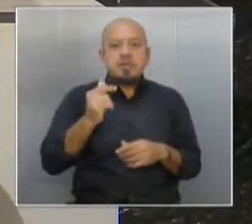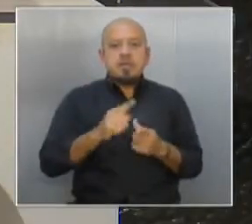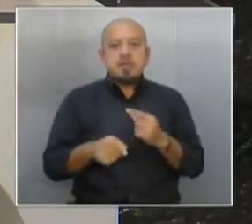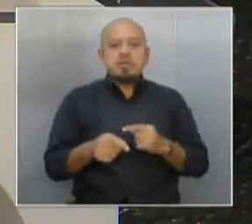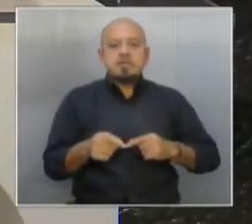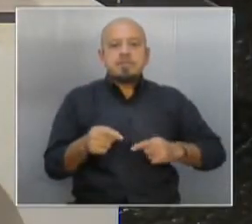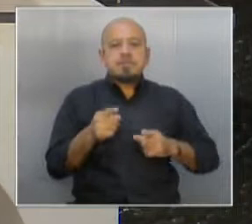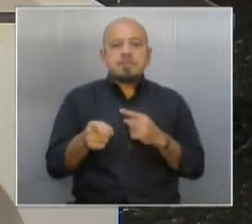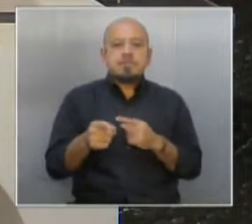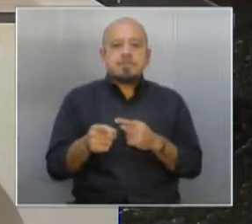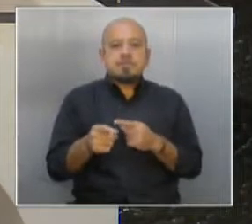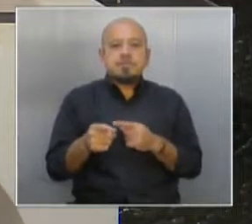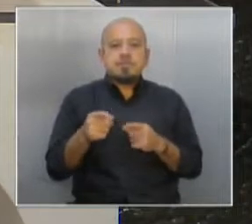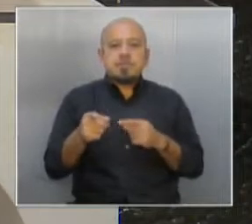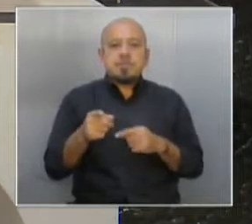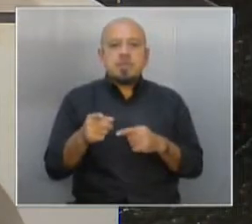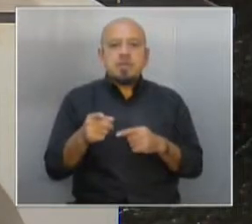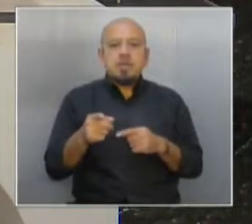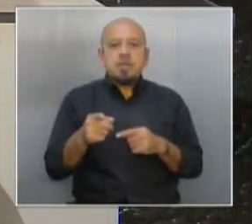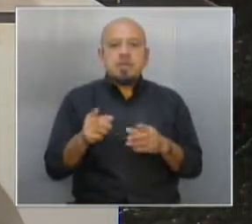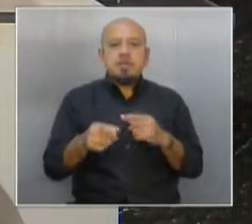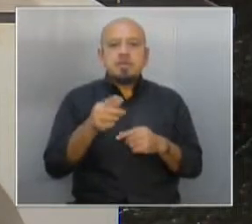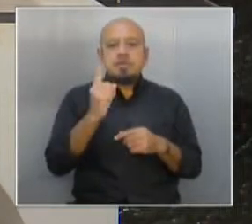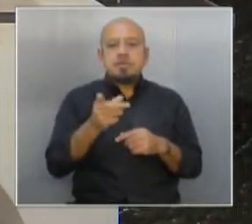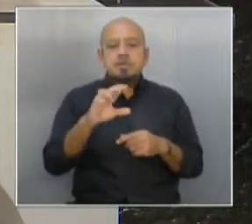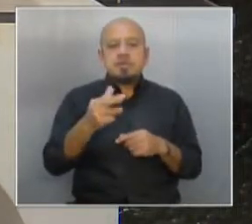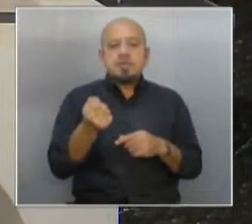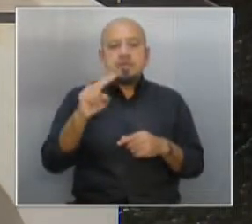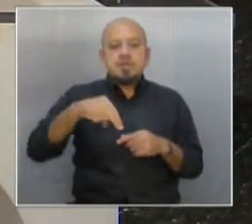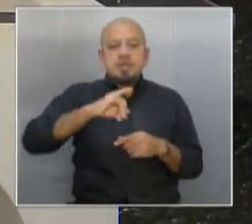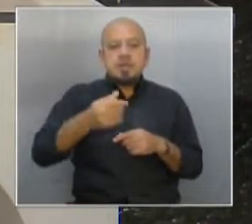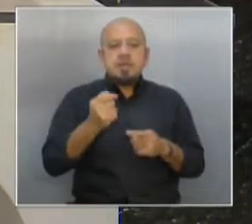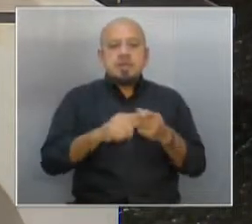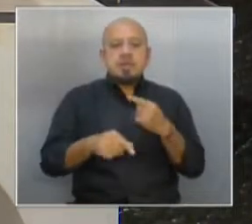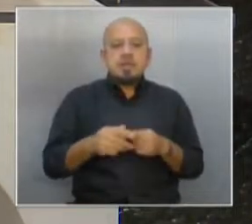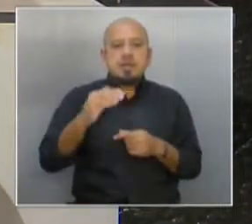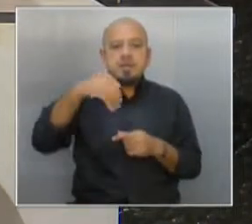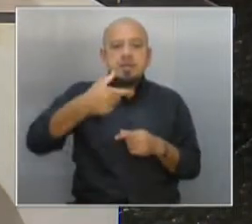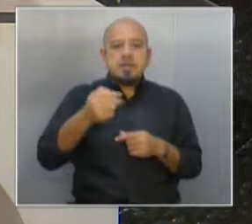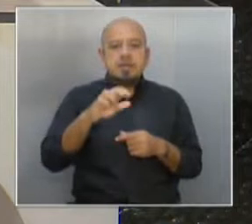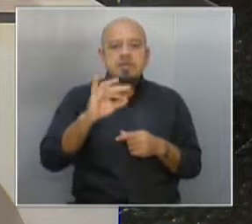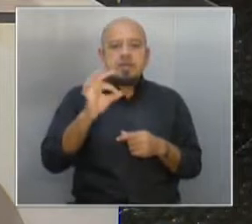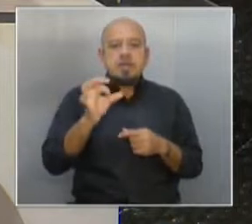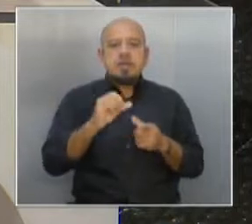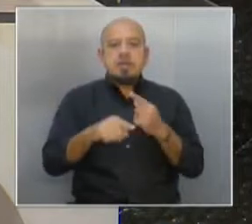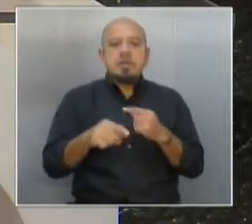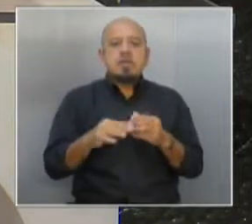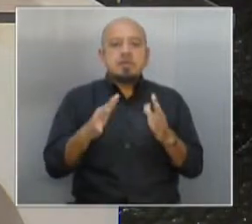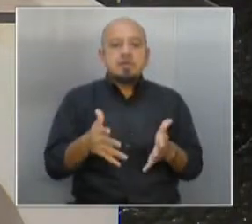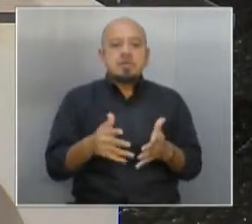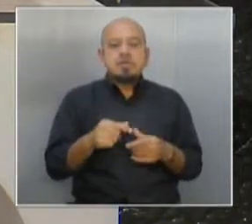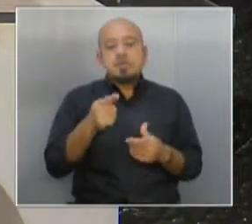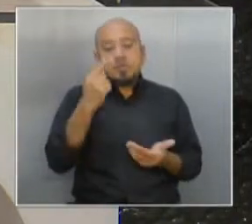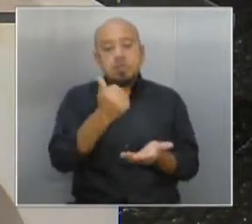Tiene de su granja, es la encargada de una granja que se llama Granja Las Marías y se encuentra más o menos a 30 kilómetros del centro de Montevideo. Estuvimos